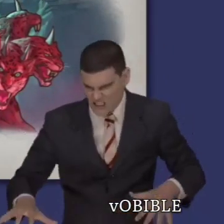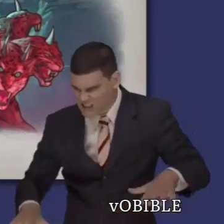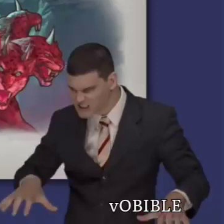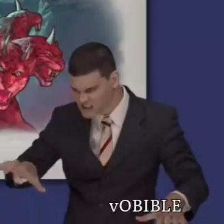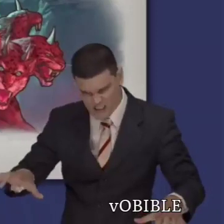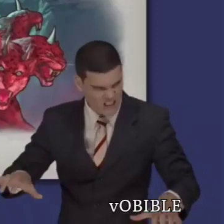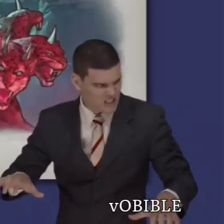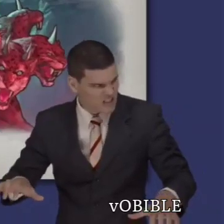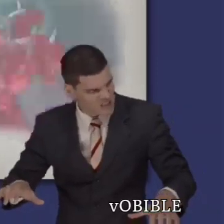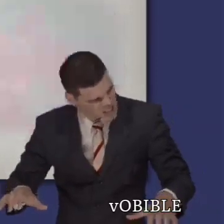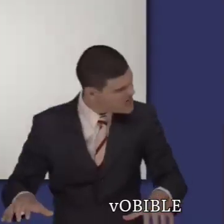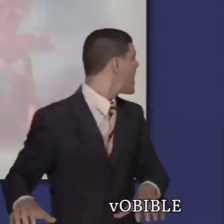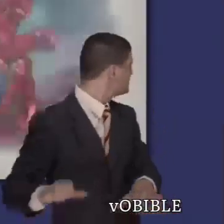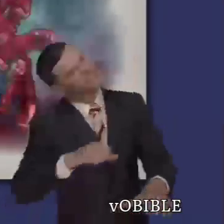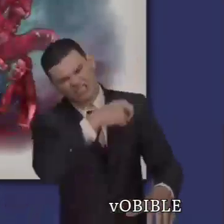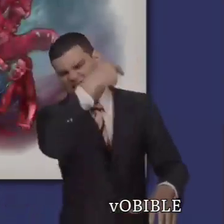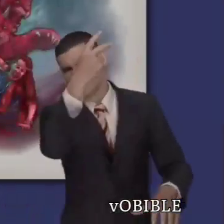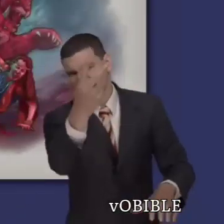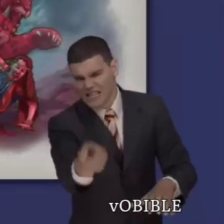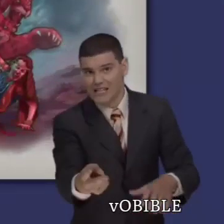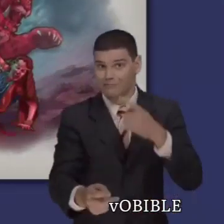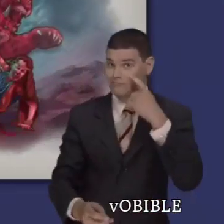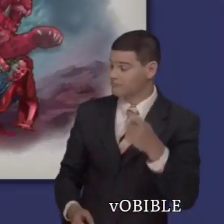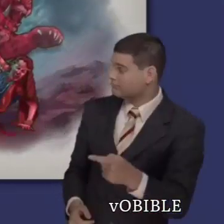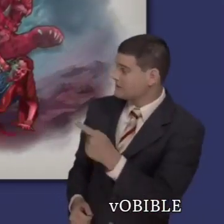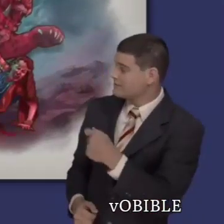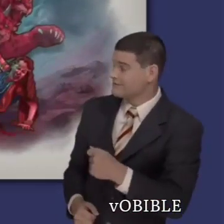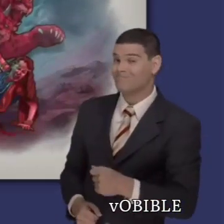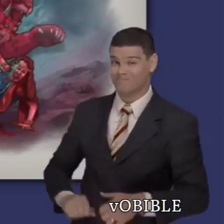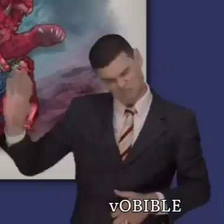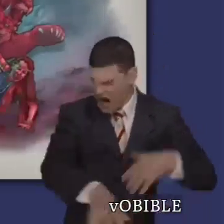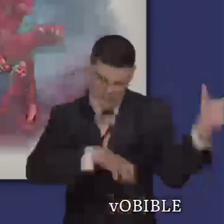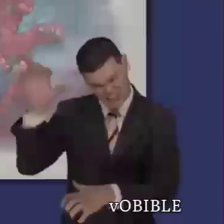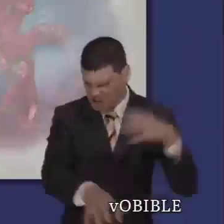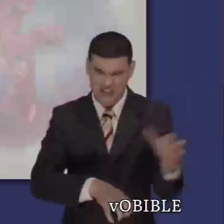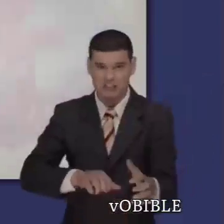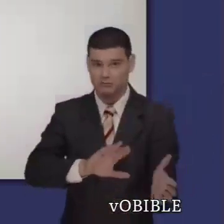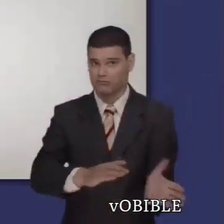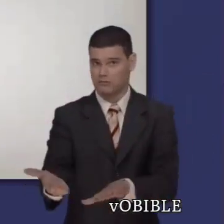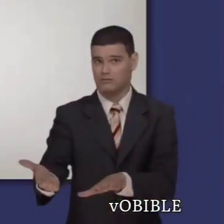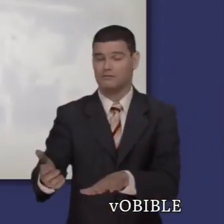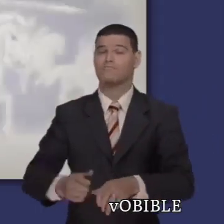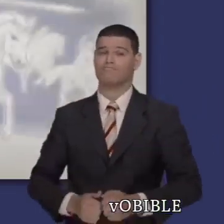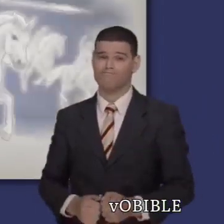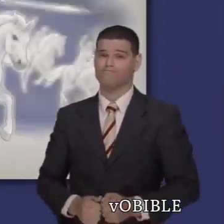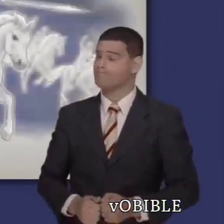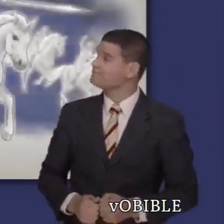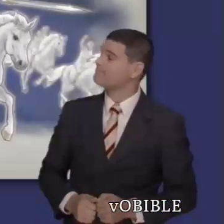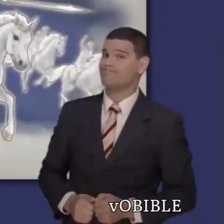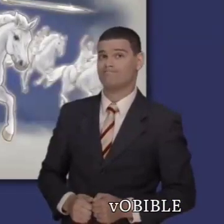la bestia, con sus 10 cuernos, ataca a la prostituta y la destruye. En el